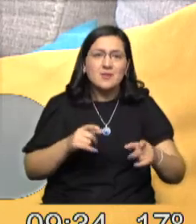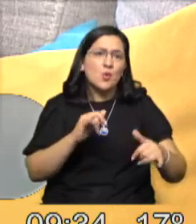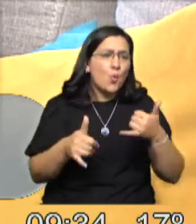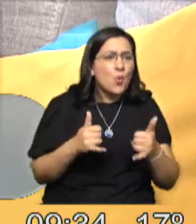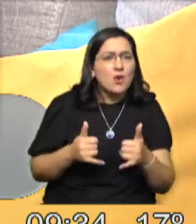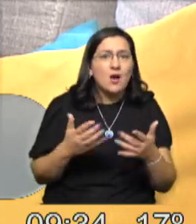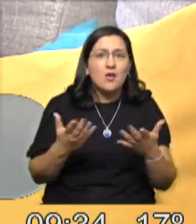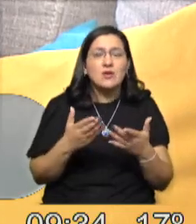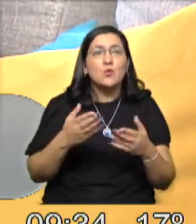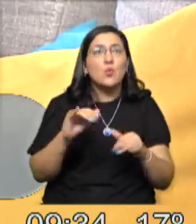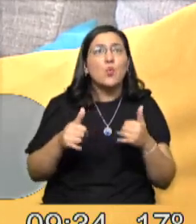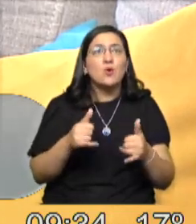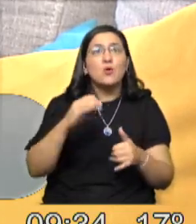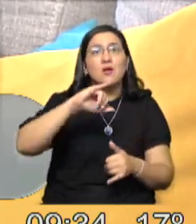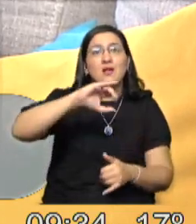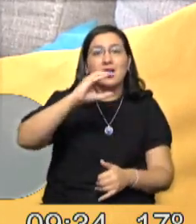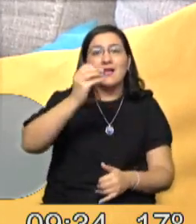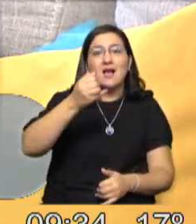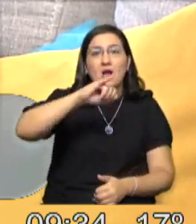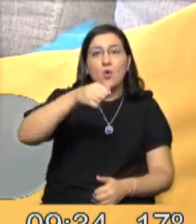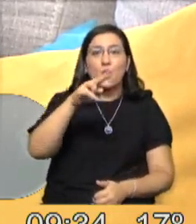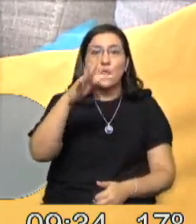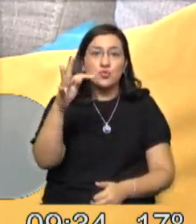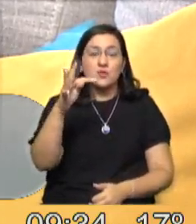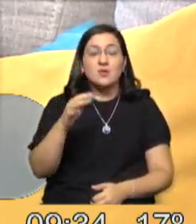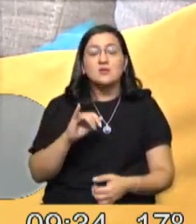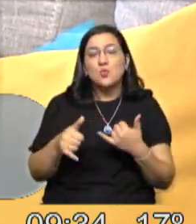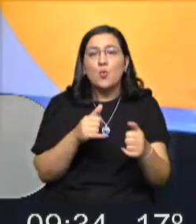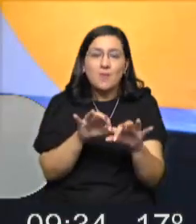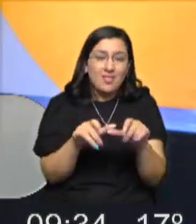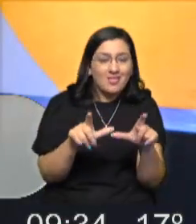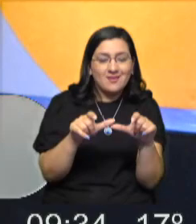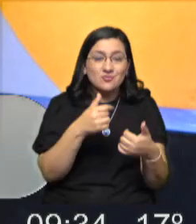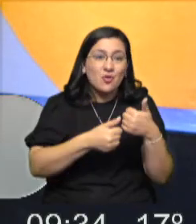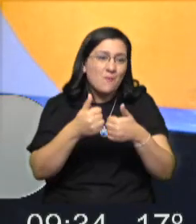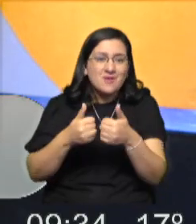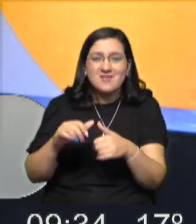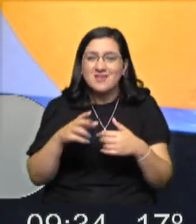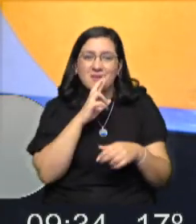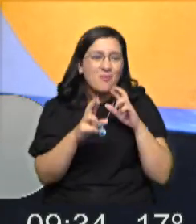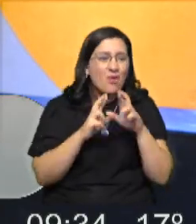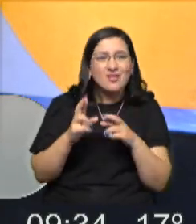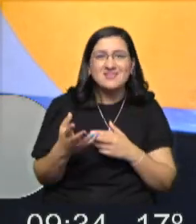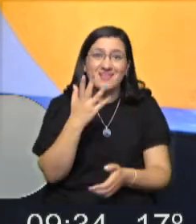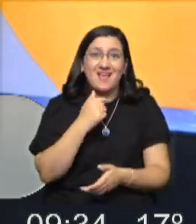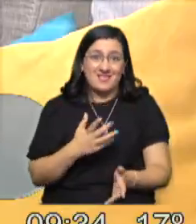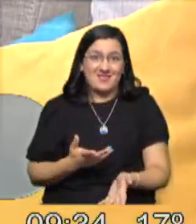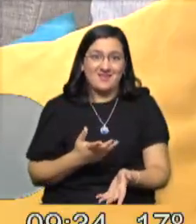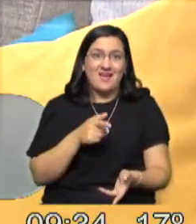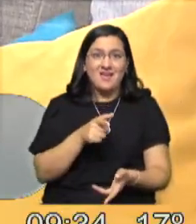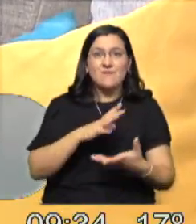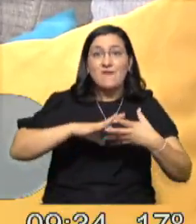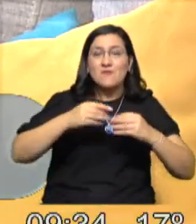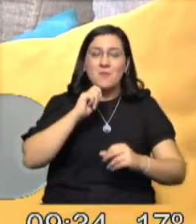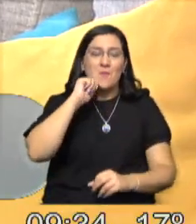un juego que se llama Kahoot, que es en línea. Entonces, bueno, hacerle preguntas y ellos contestan y compiten entre ellos, cosa que les encanta. Y bueno, y ahí fue una